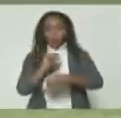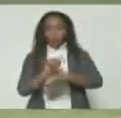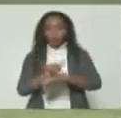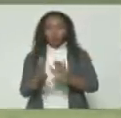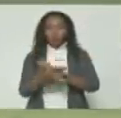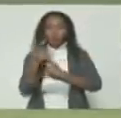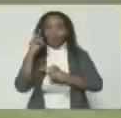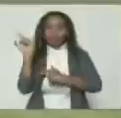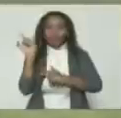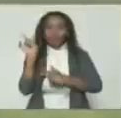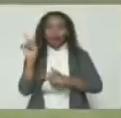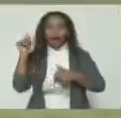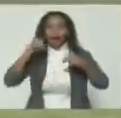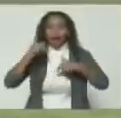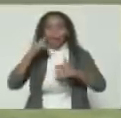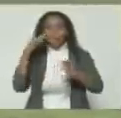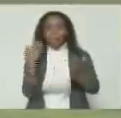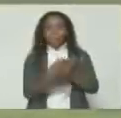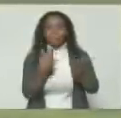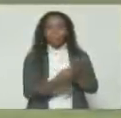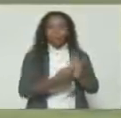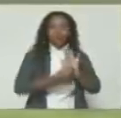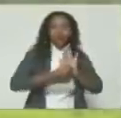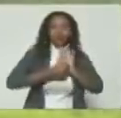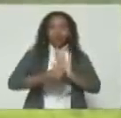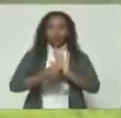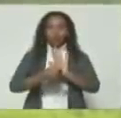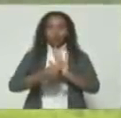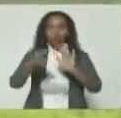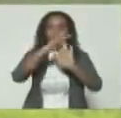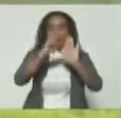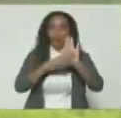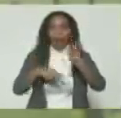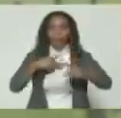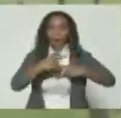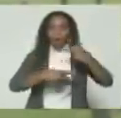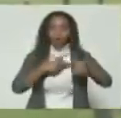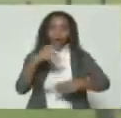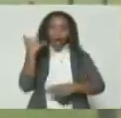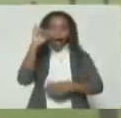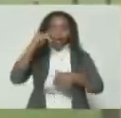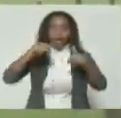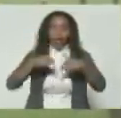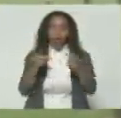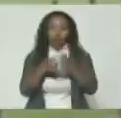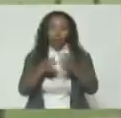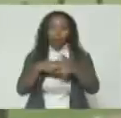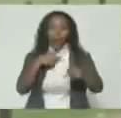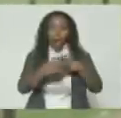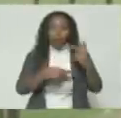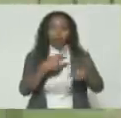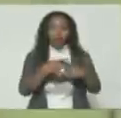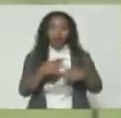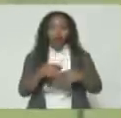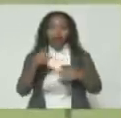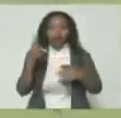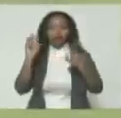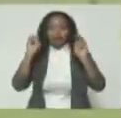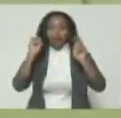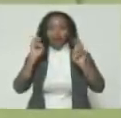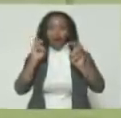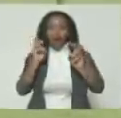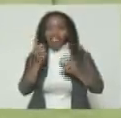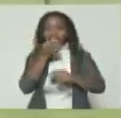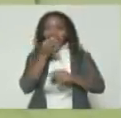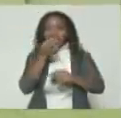presidente. Aquí vamos a demostrarle con los niveles de producción que tiene esta unidad productiva, tanto la parte vegetal como